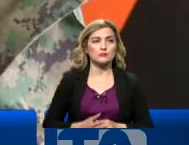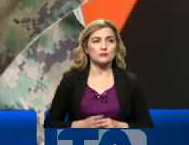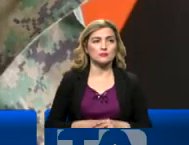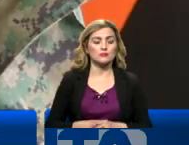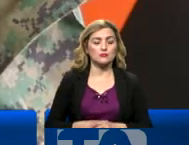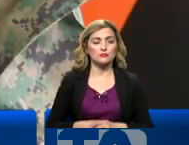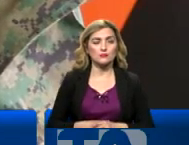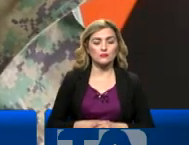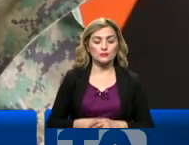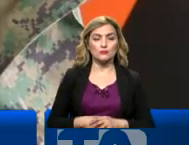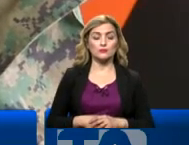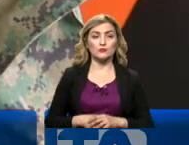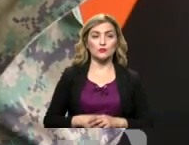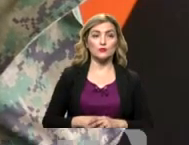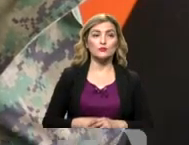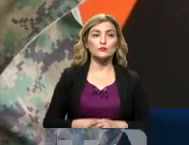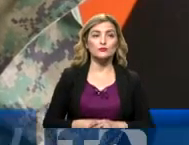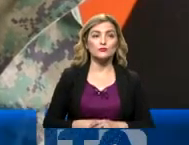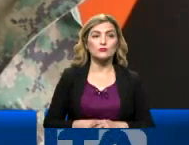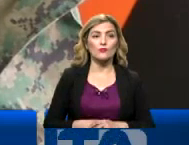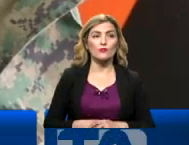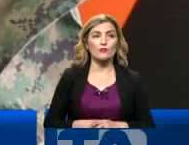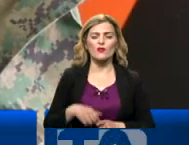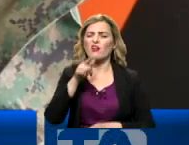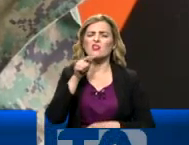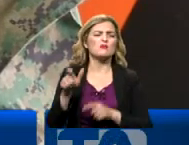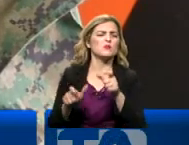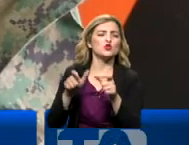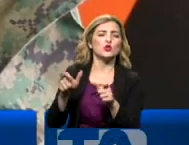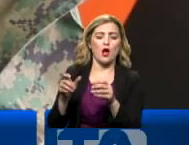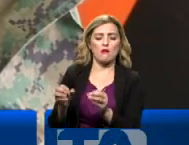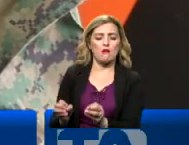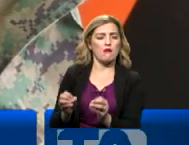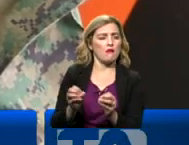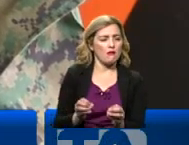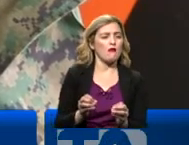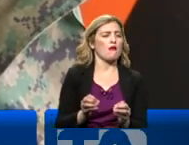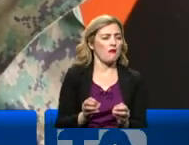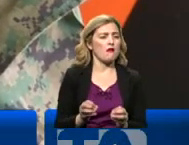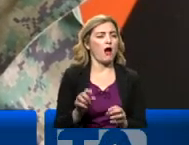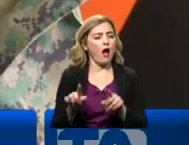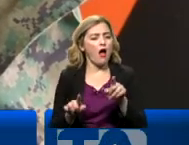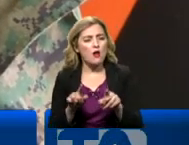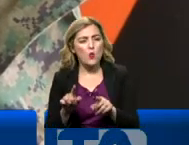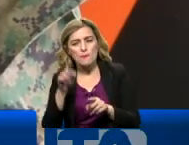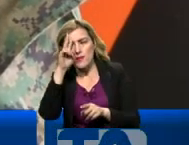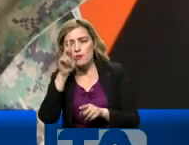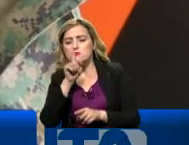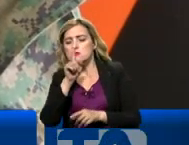No se trata de población común, sino que existen personal organizado e infiltrado que